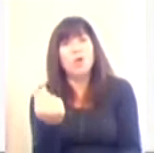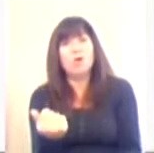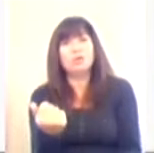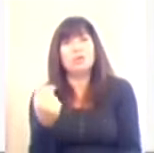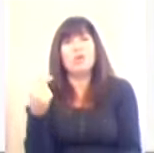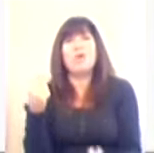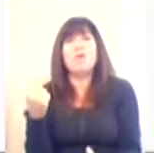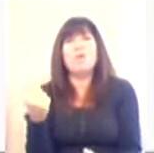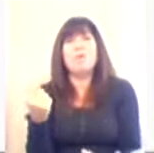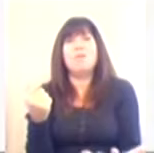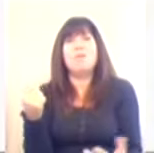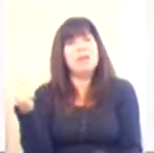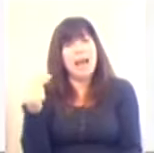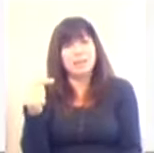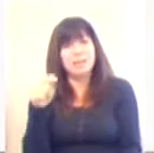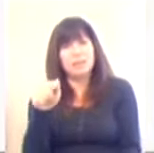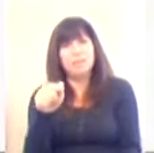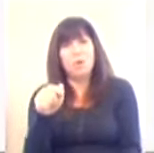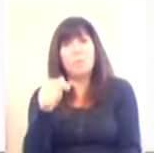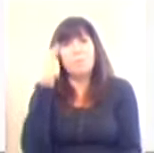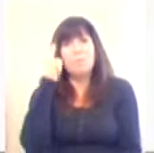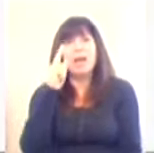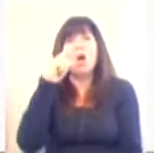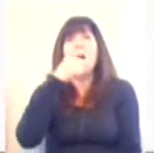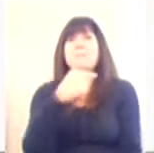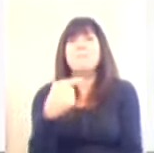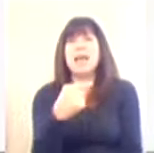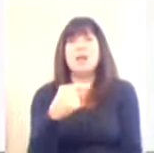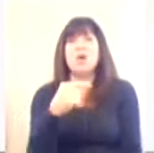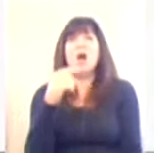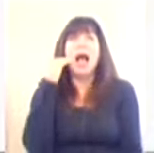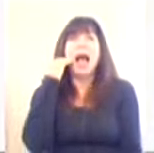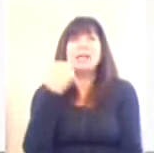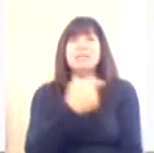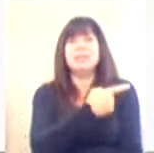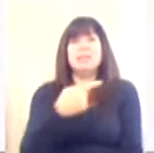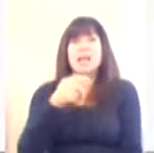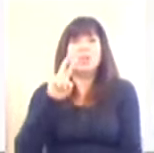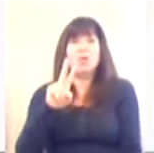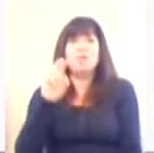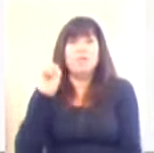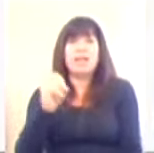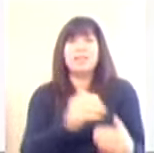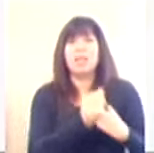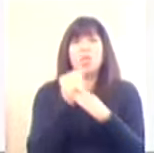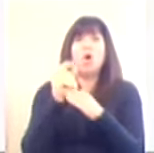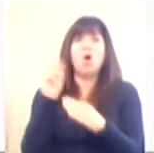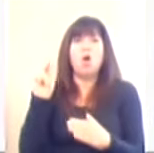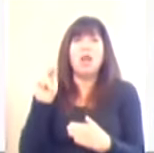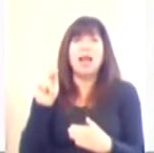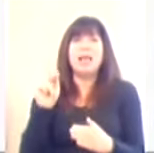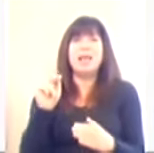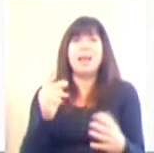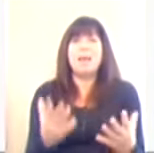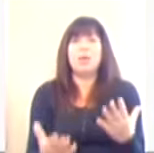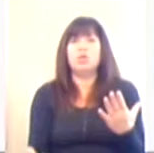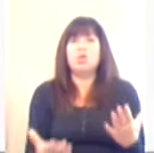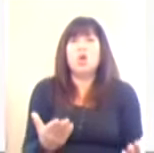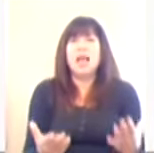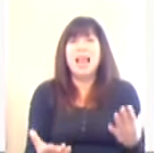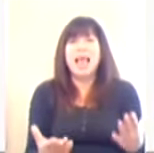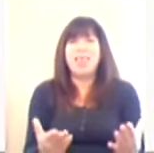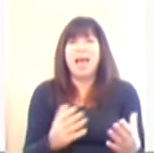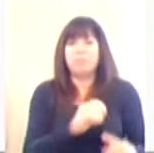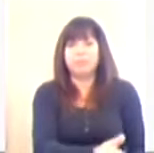tonelada abatida sería de menos casi $120 por cada tonelada abatida. Y por lo